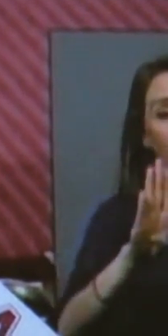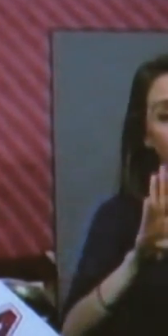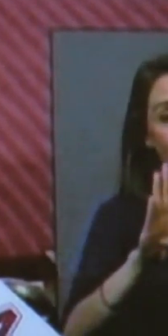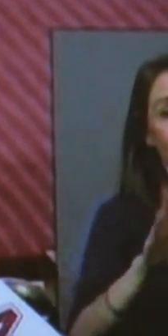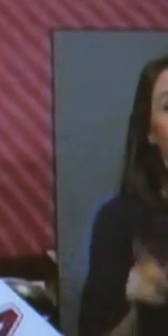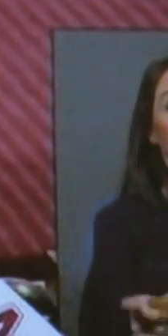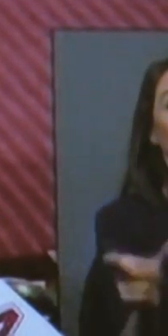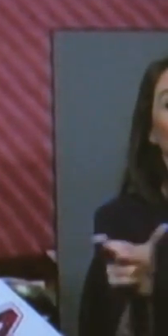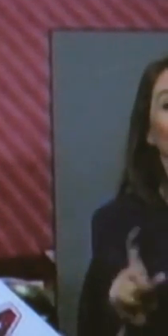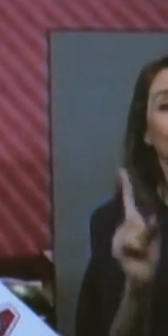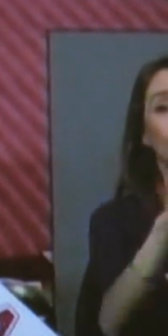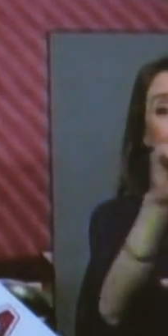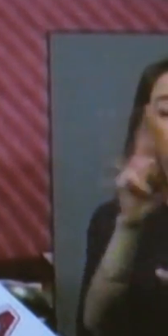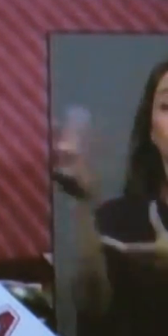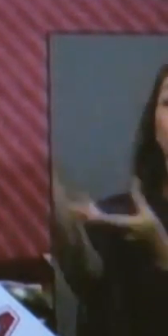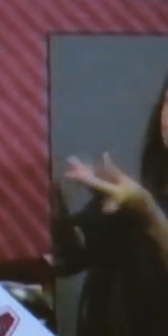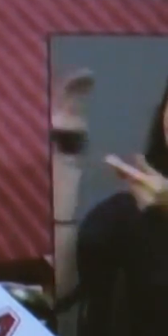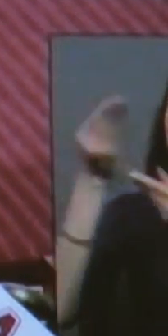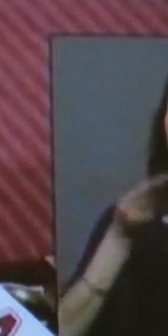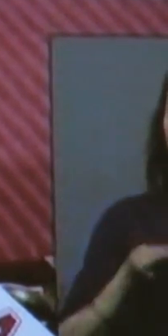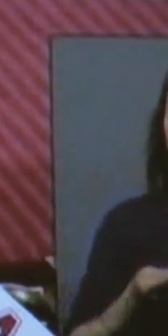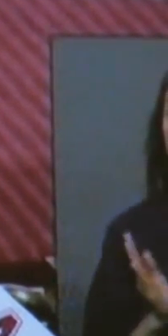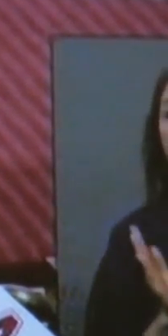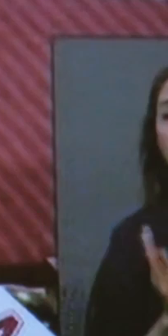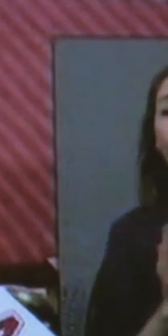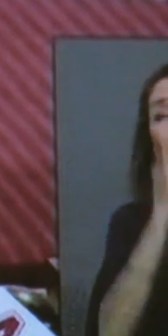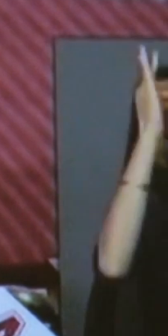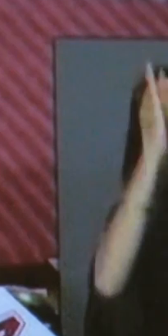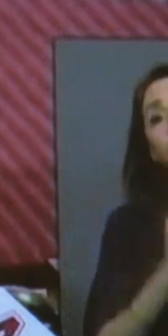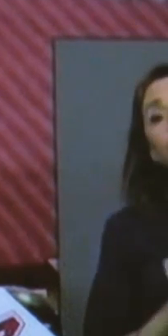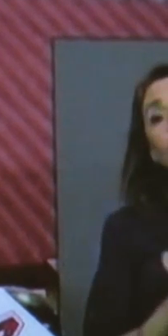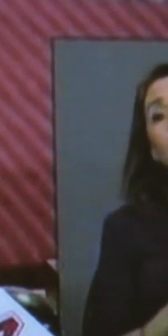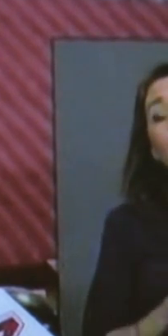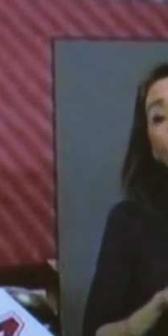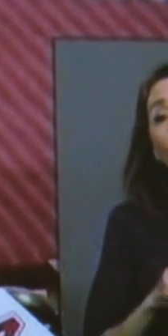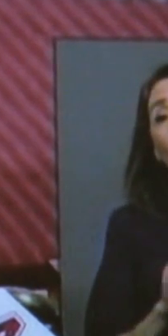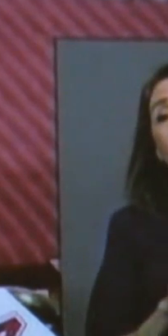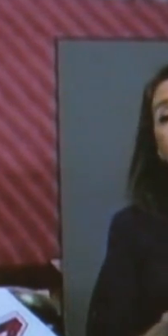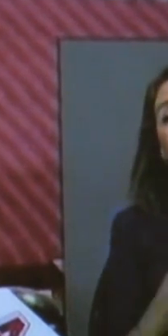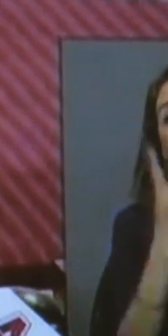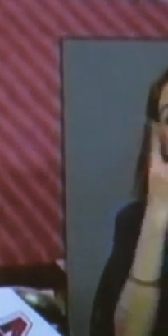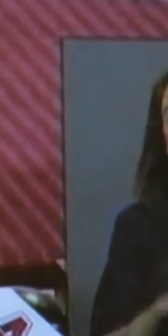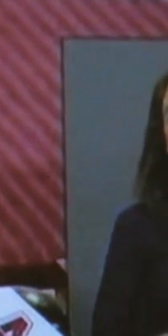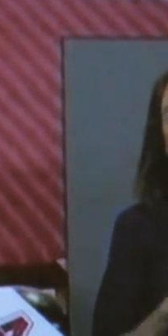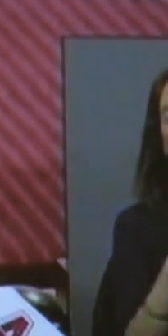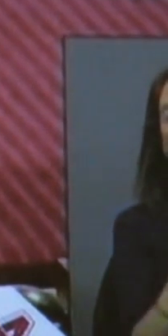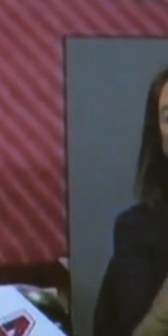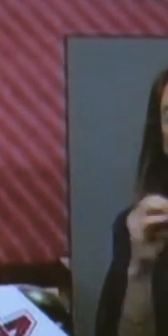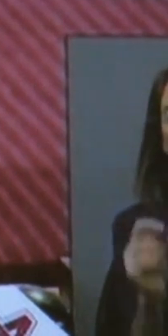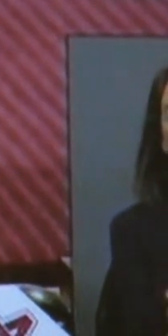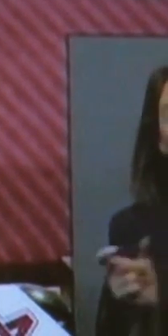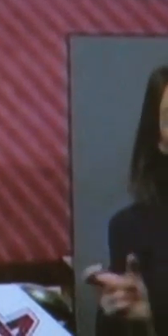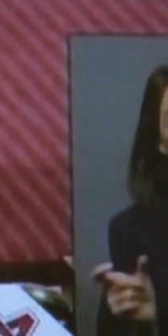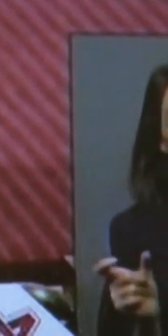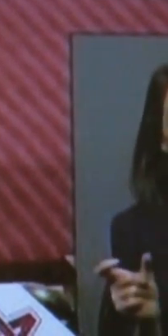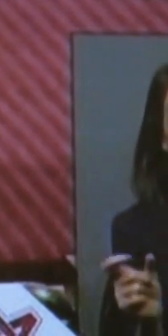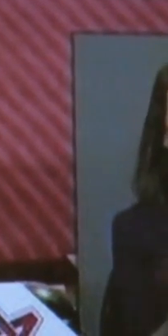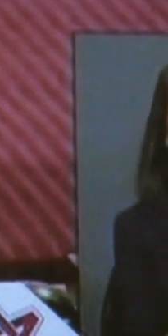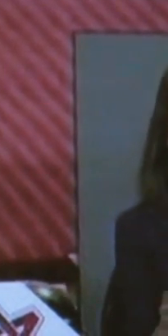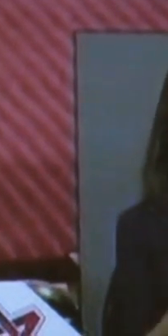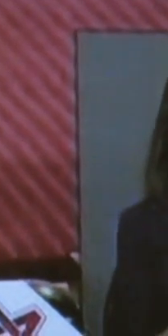por la Contraloría General de la República, la dotación de la JUNAEB se compone de 1.100 personas, de las cuales